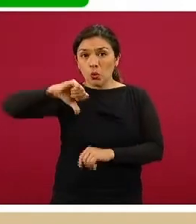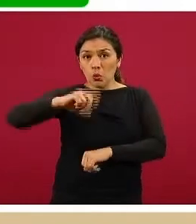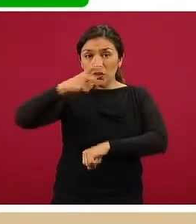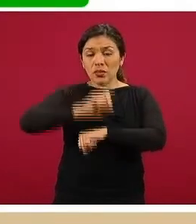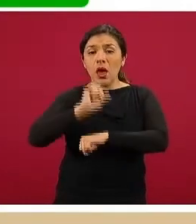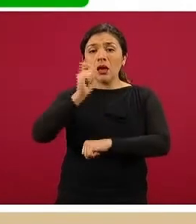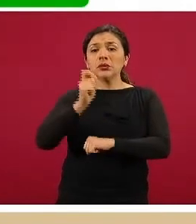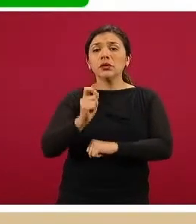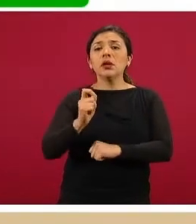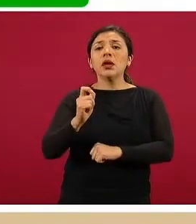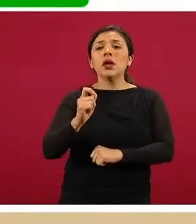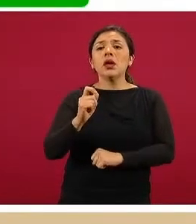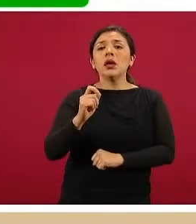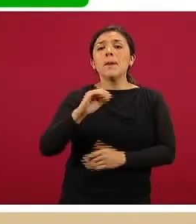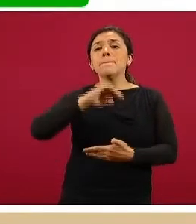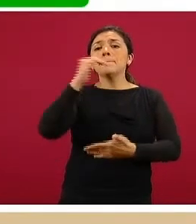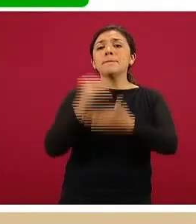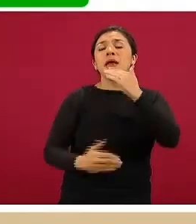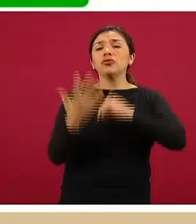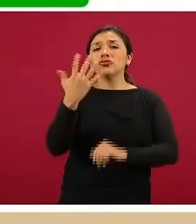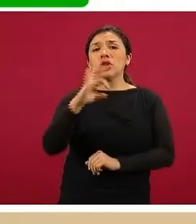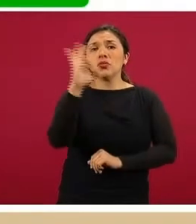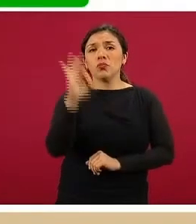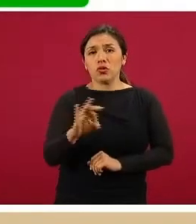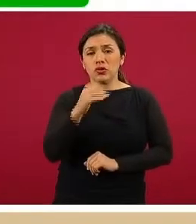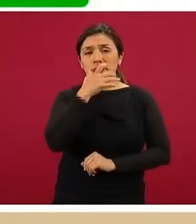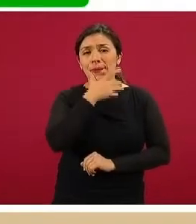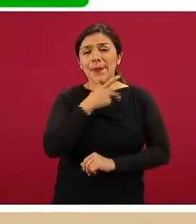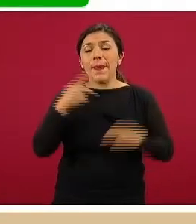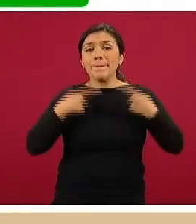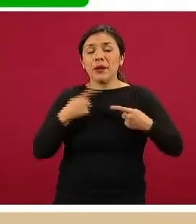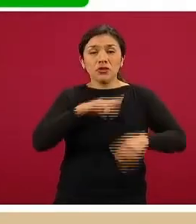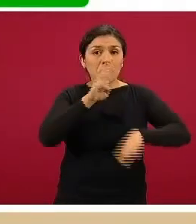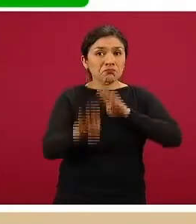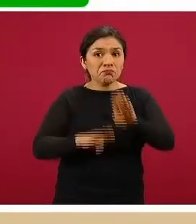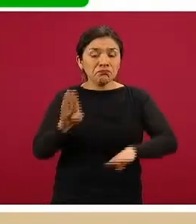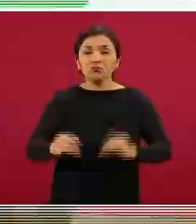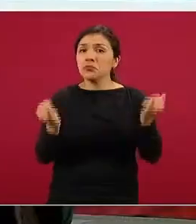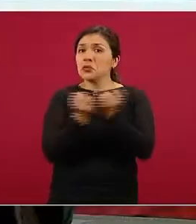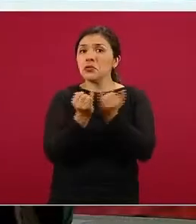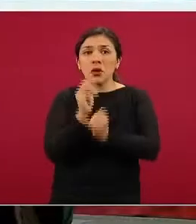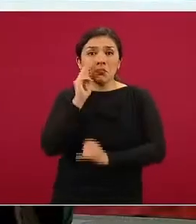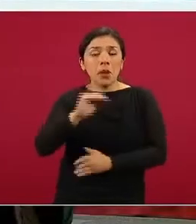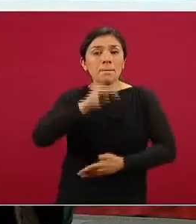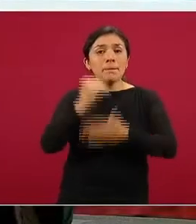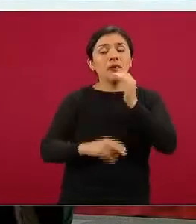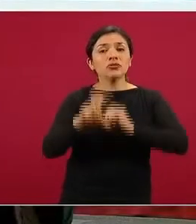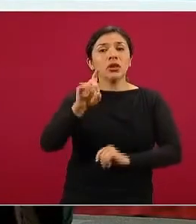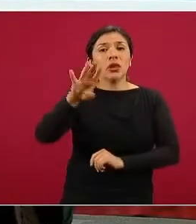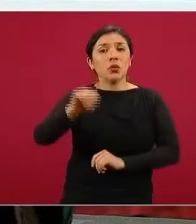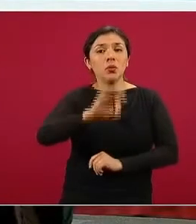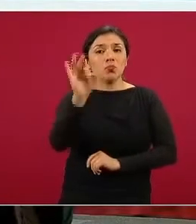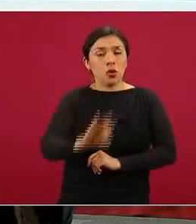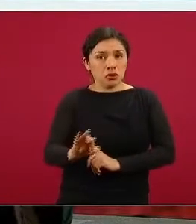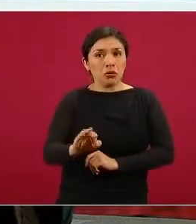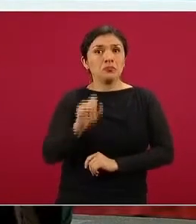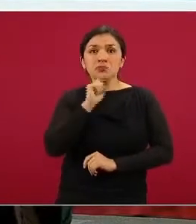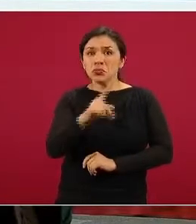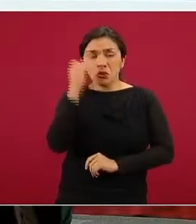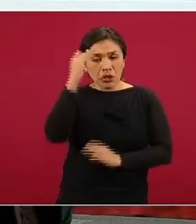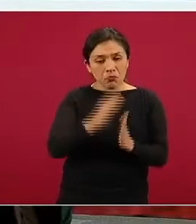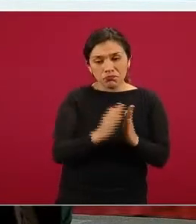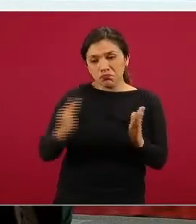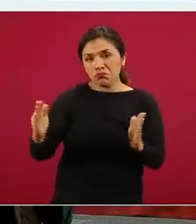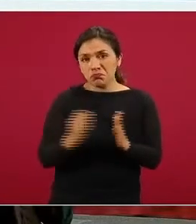hoy de menos 5%. Las defunciones igualmente menos 39% para la misma temporalidad, con